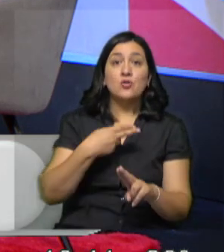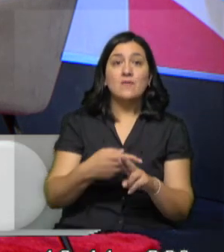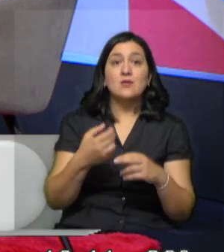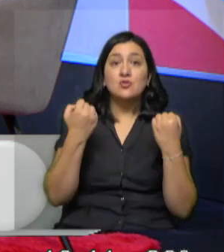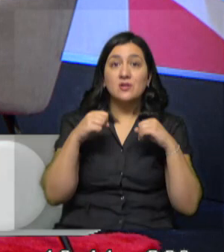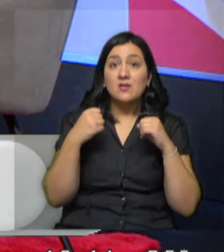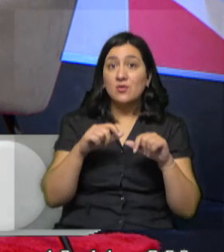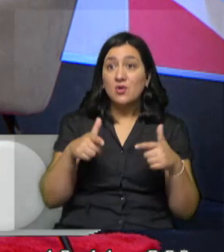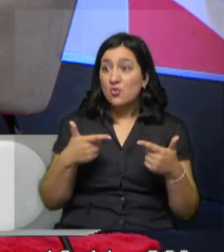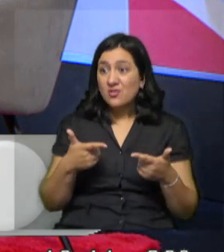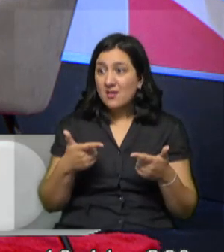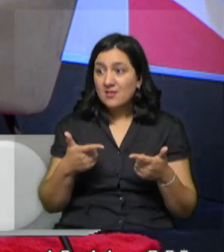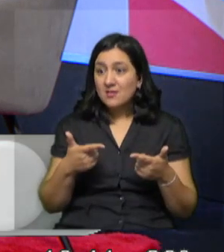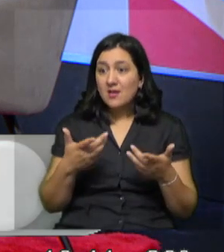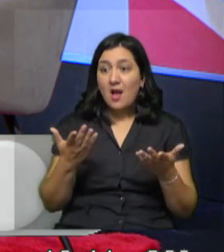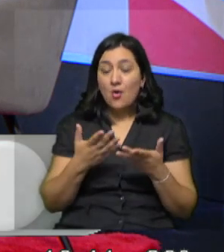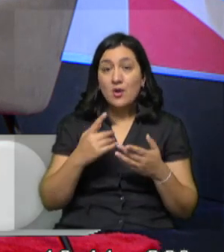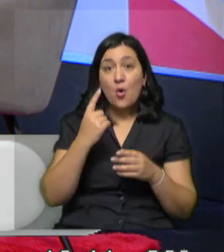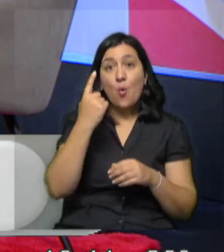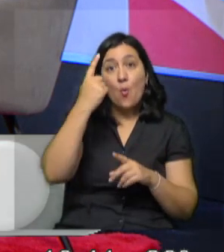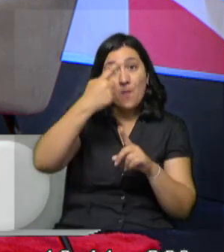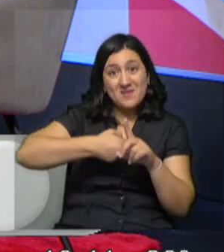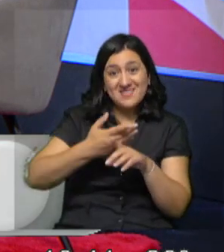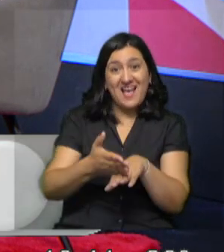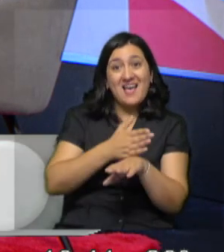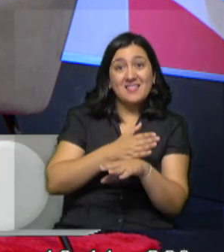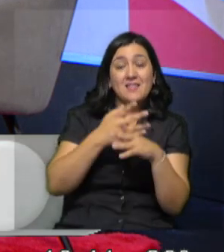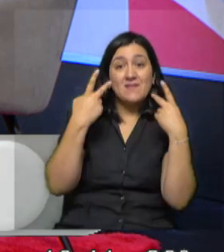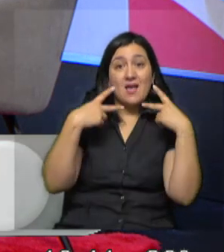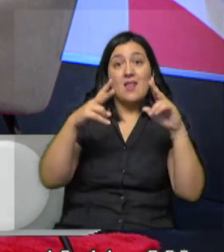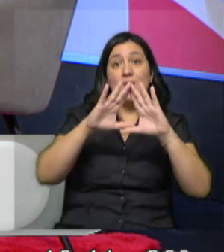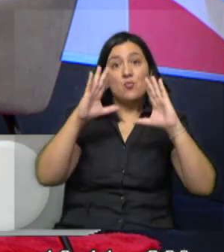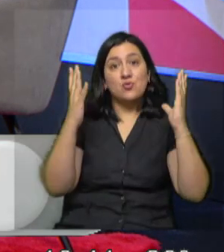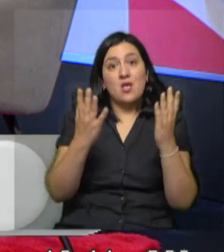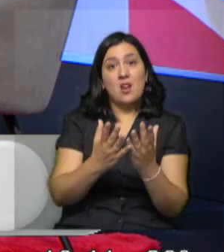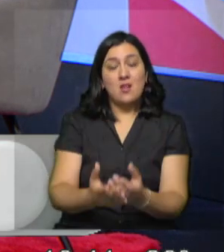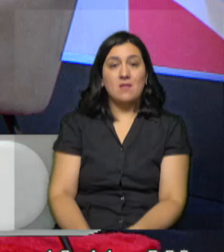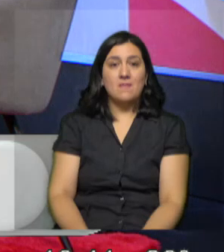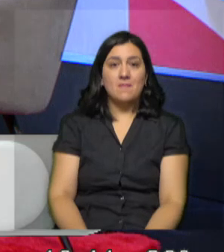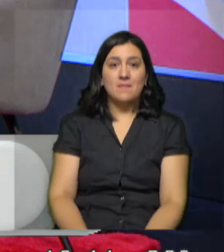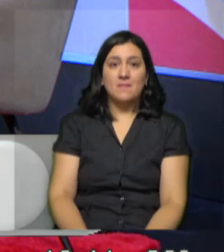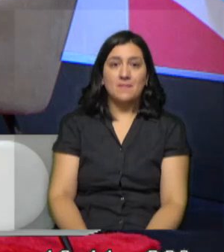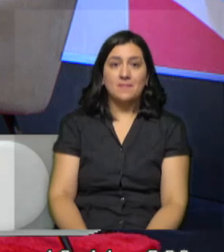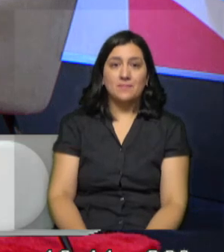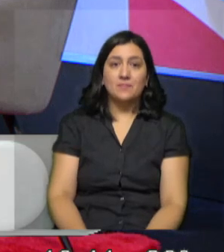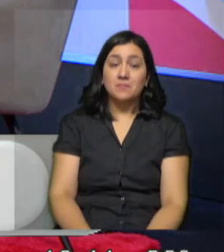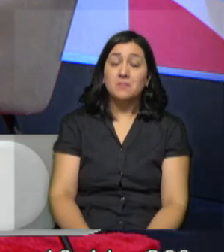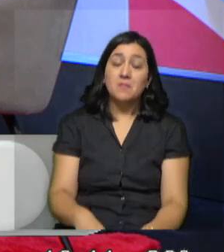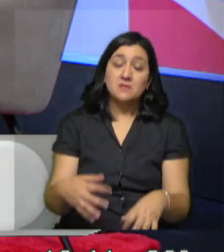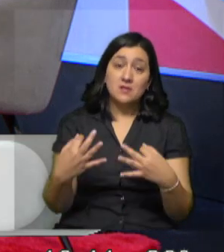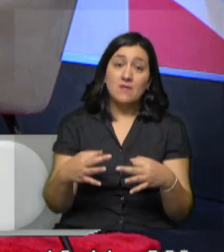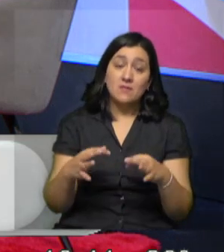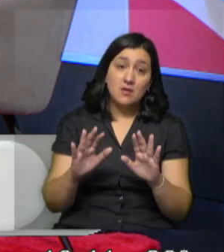no tenerlos, y ahora los vamos a tener un mes antes de ir al Mundial. Me parecía que era muy razonable